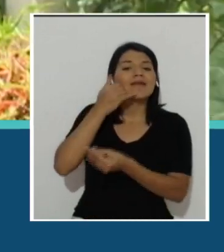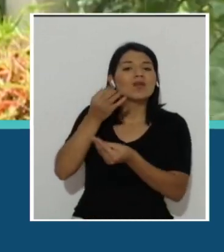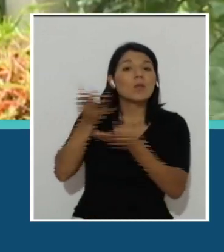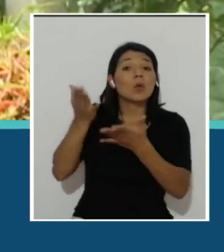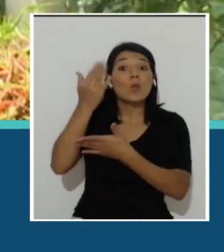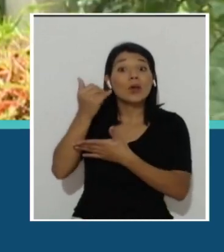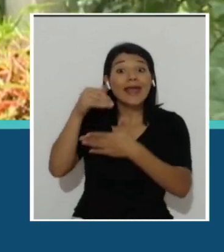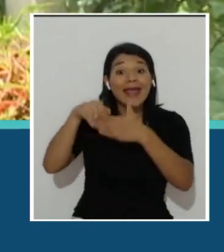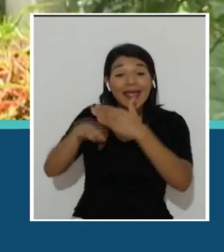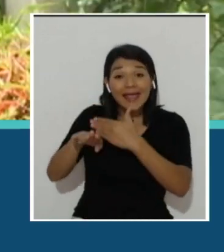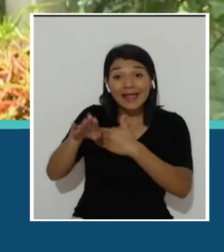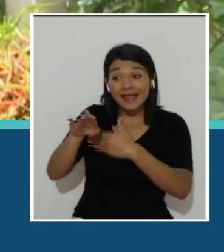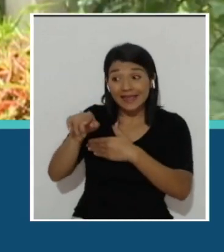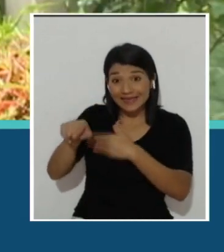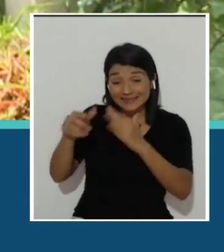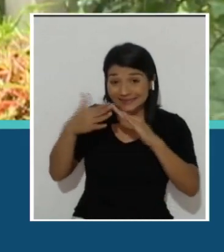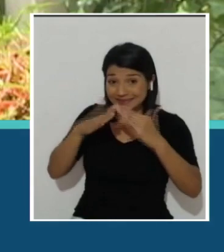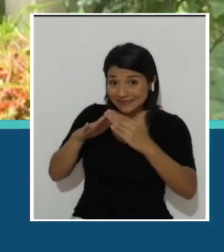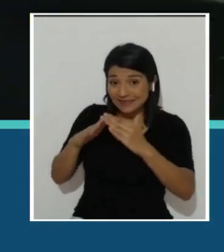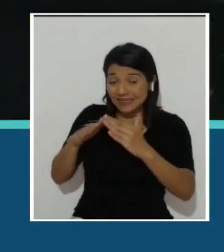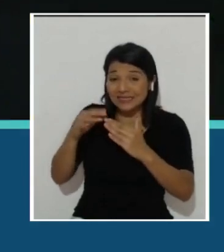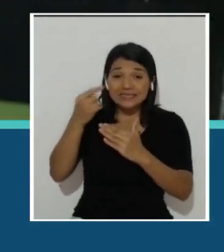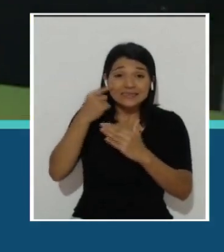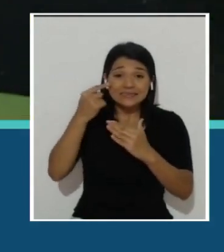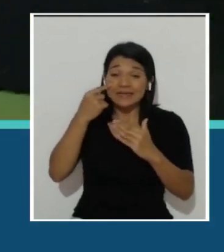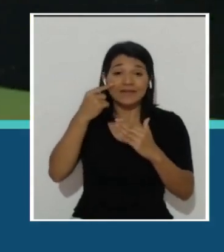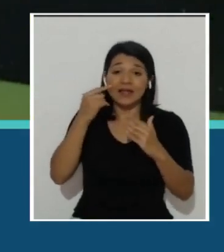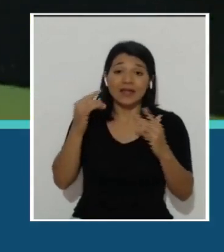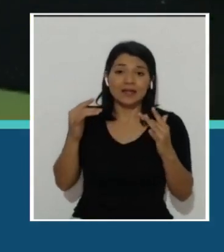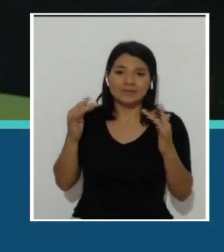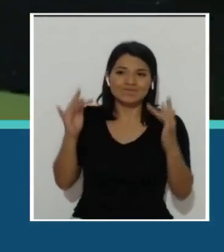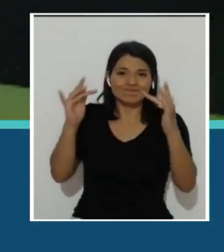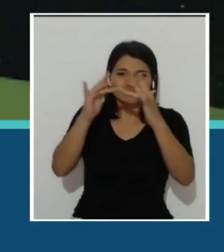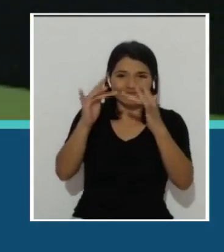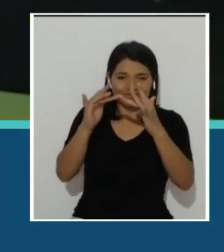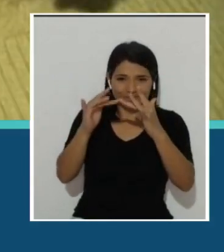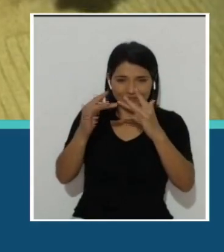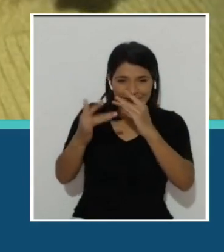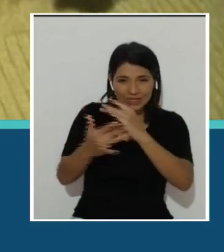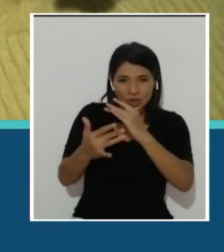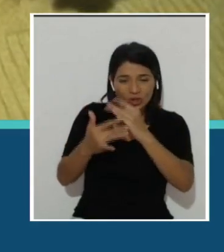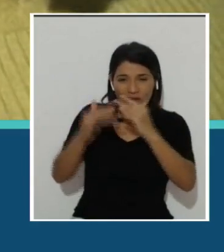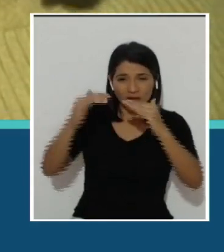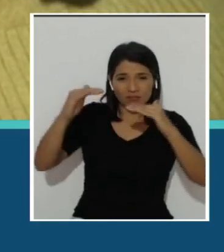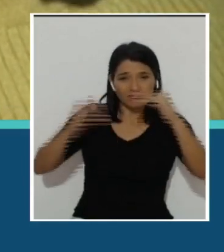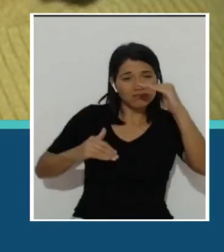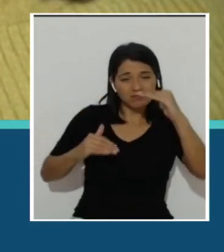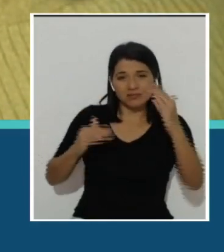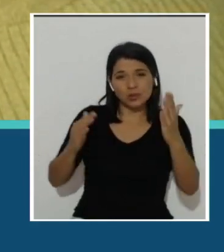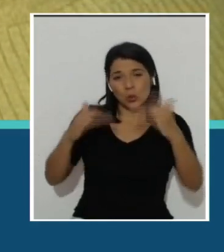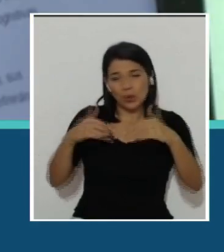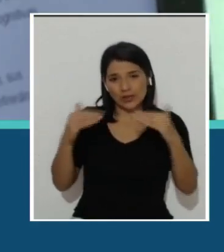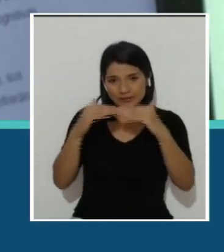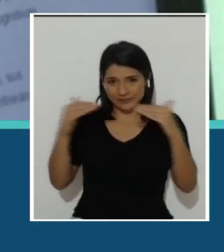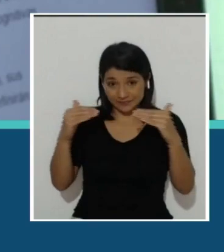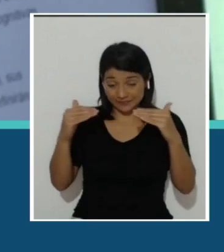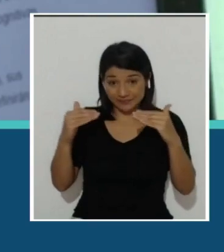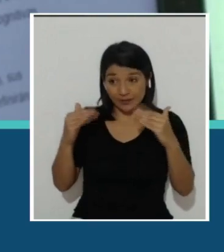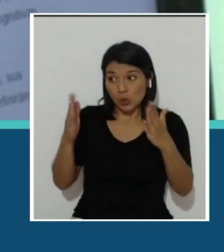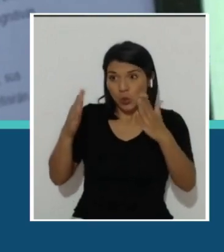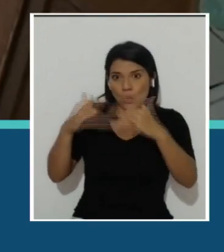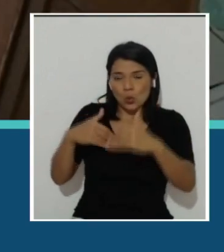evidencia la brecha digital que existe en nuestro país. Ahí no hay ni siquiera señal de celular y el internet es de difícil acceso para la